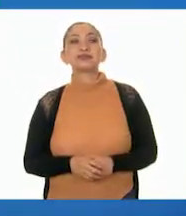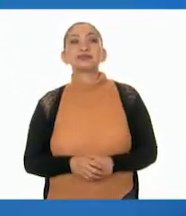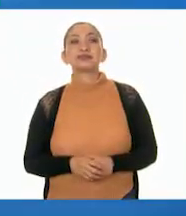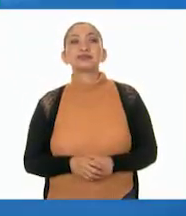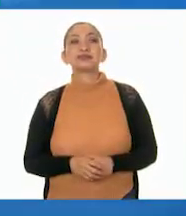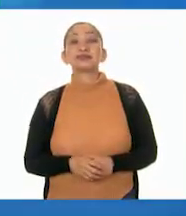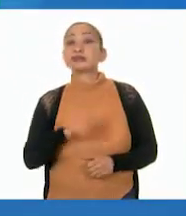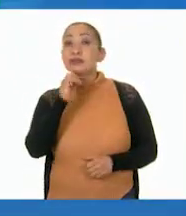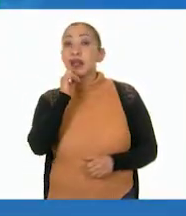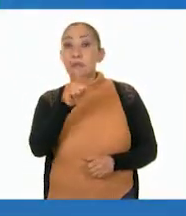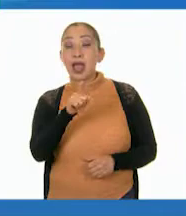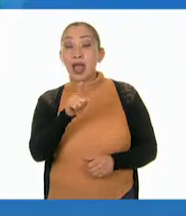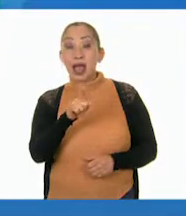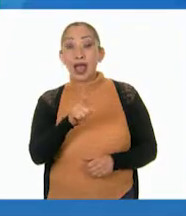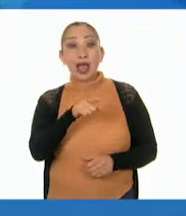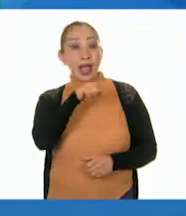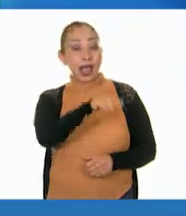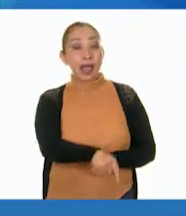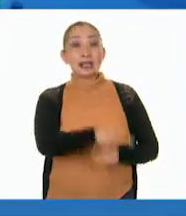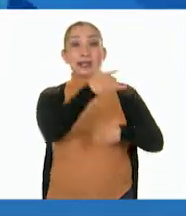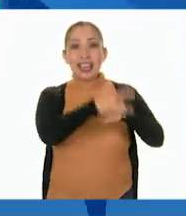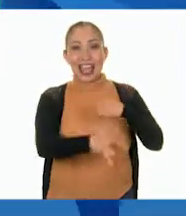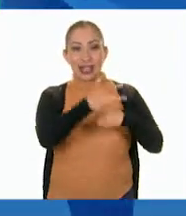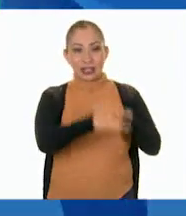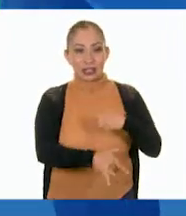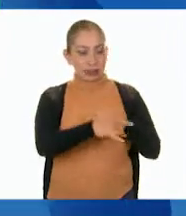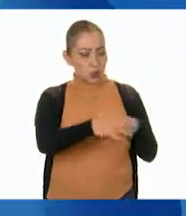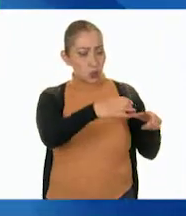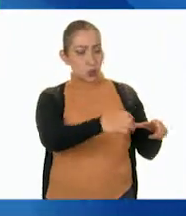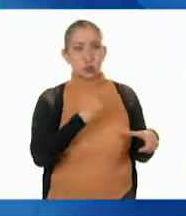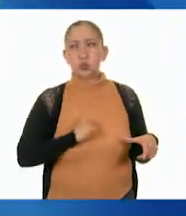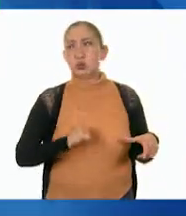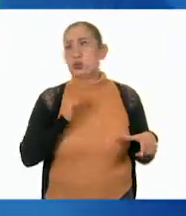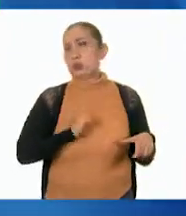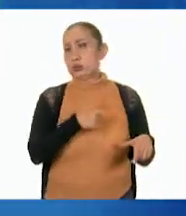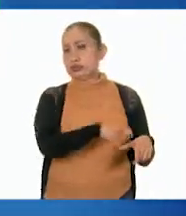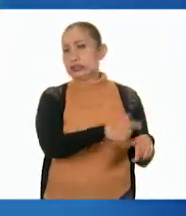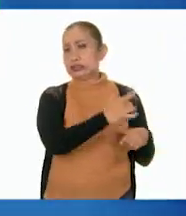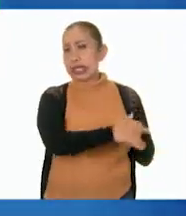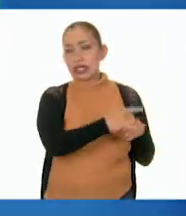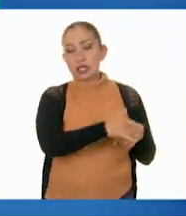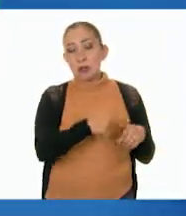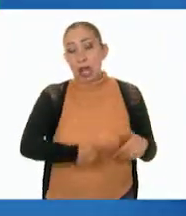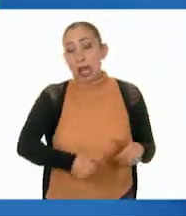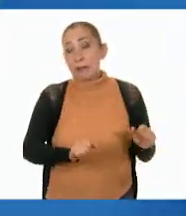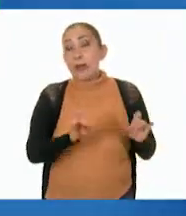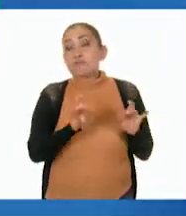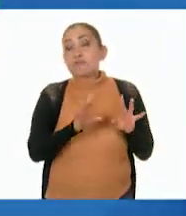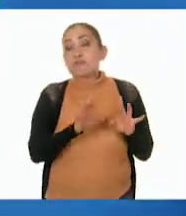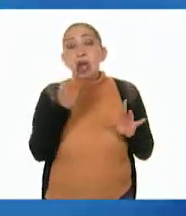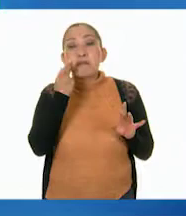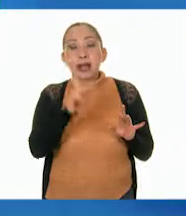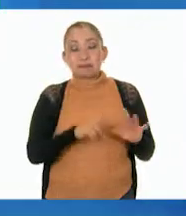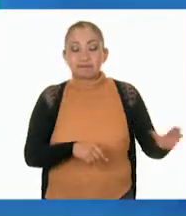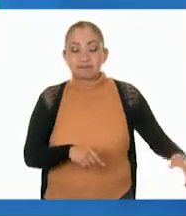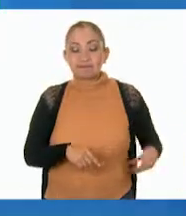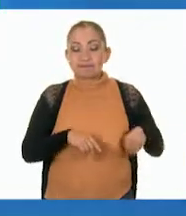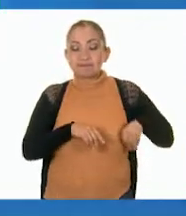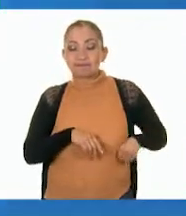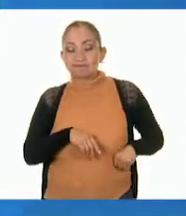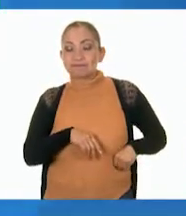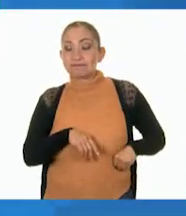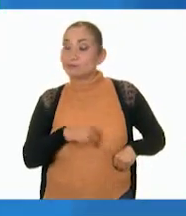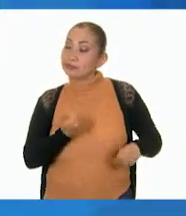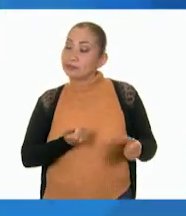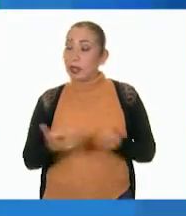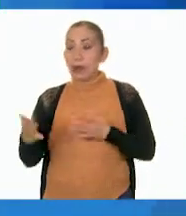agarró un pedazo de queso que tenía ahí muy viejo por ahí, por si le daba hambre, y claro, no se ve solo, así que